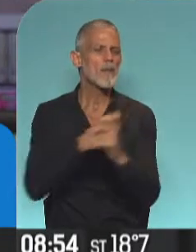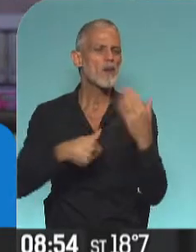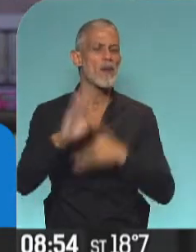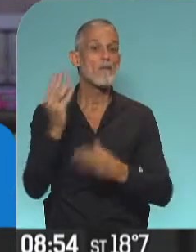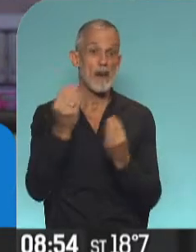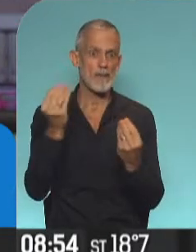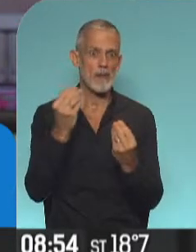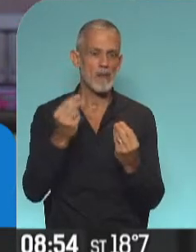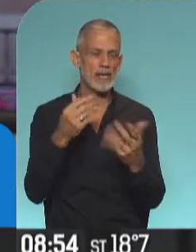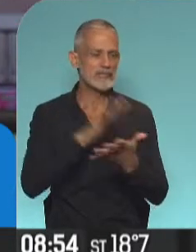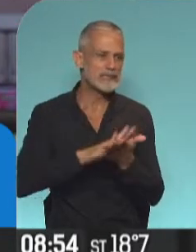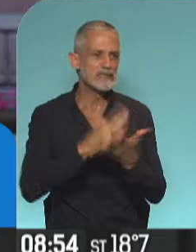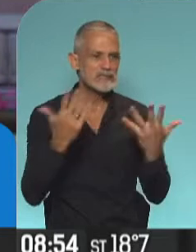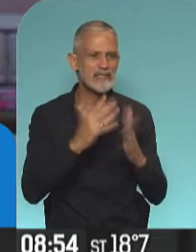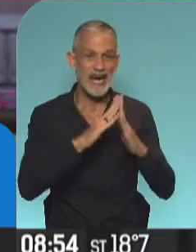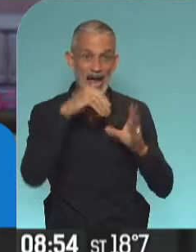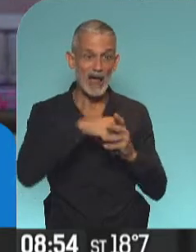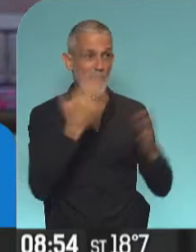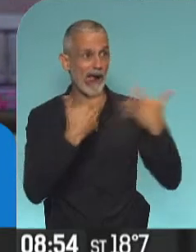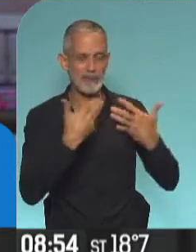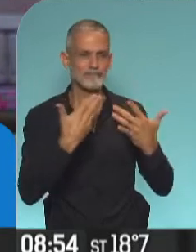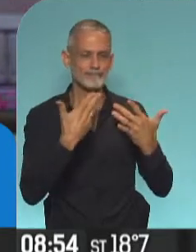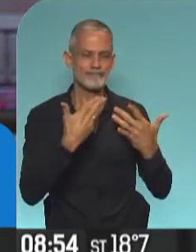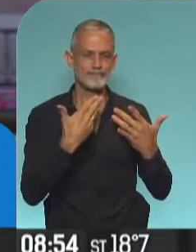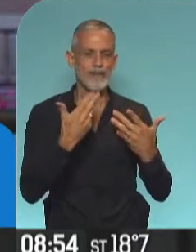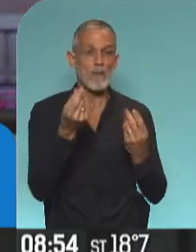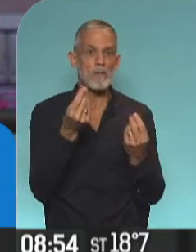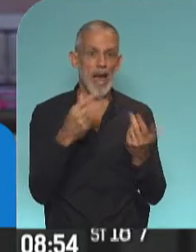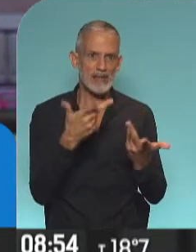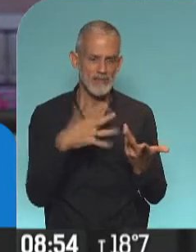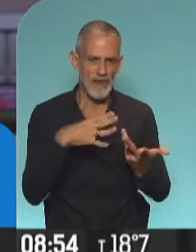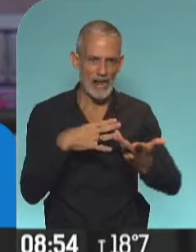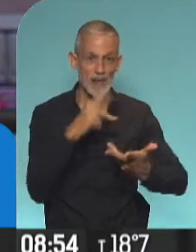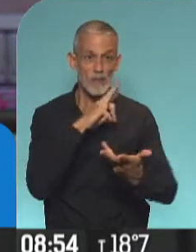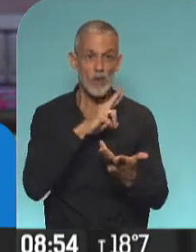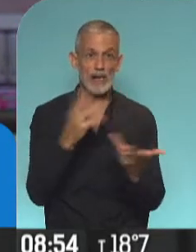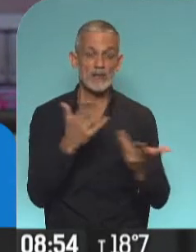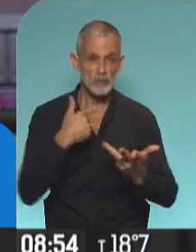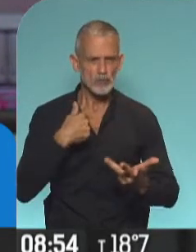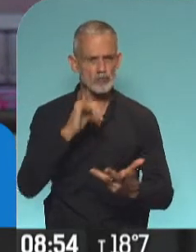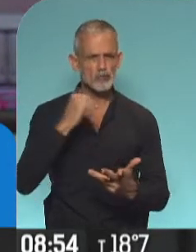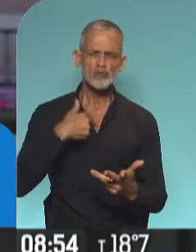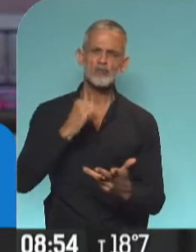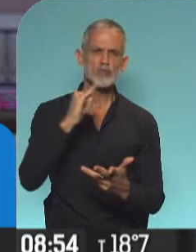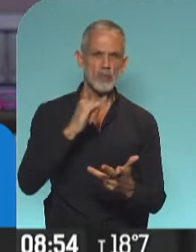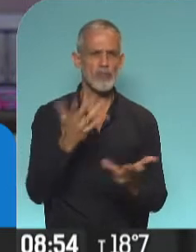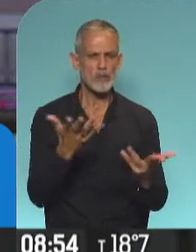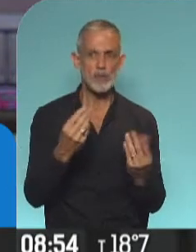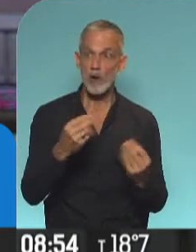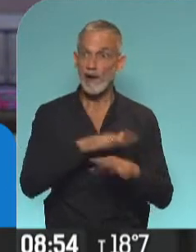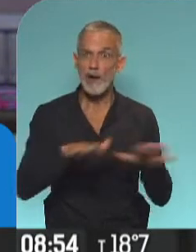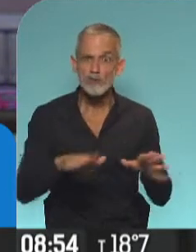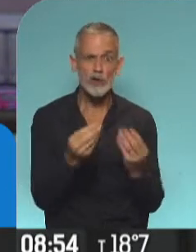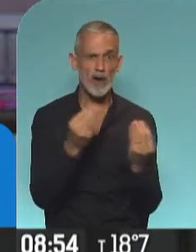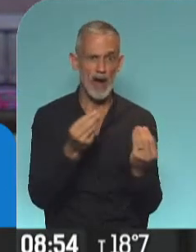para poder salir de esa situación es la falta de autonomía económica. La pregunta que nos hacen las mujeres es, ¿yo a dónde voy? ¿Cómo hago con los chicos? ¿Cómo